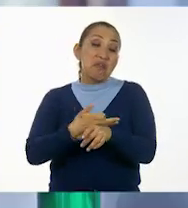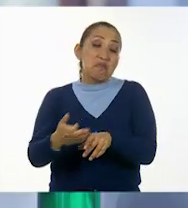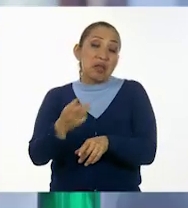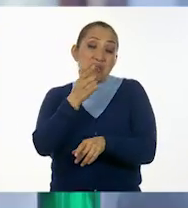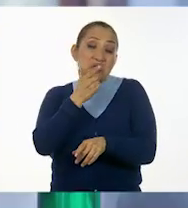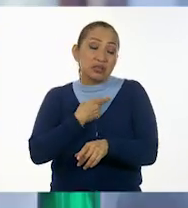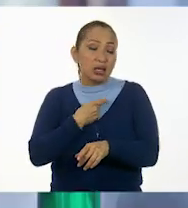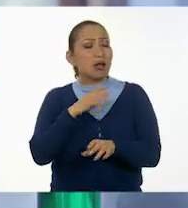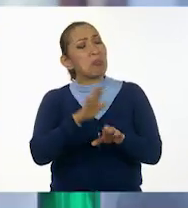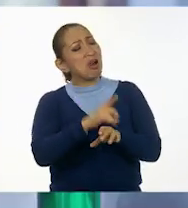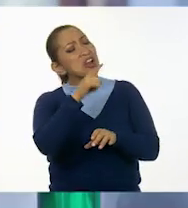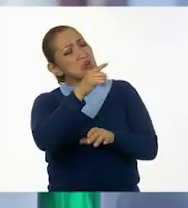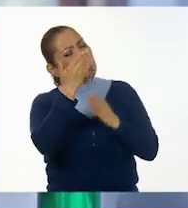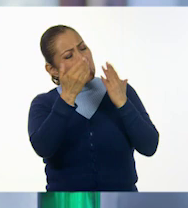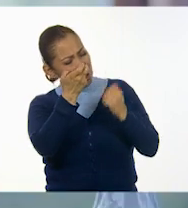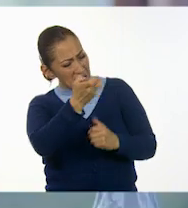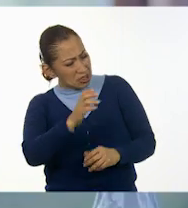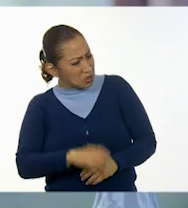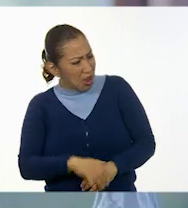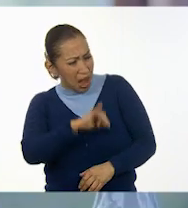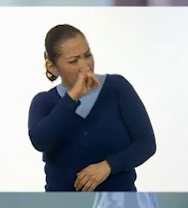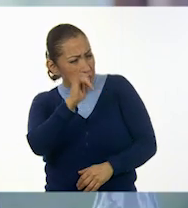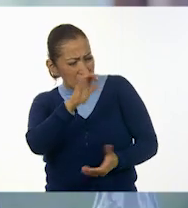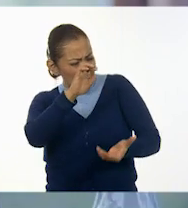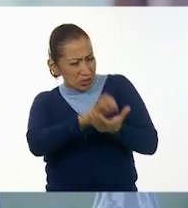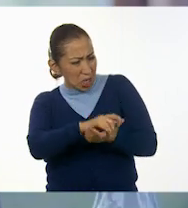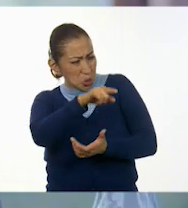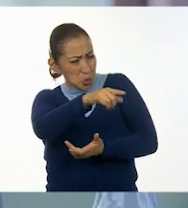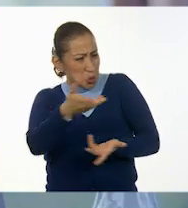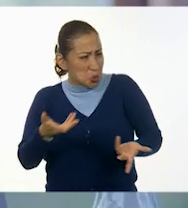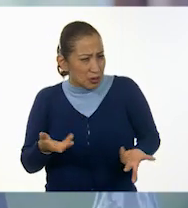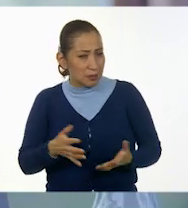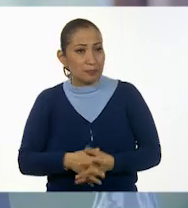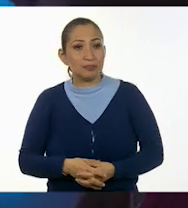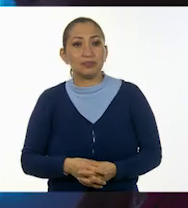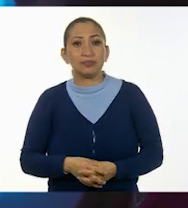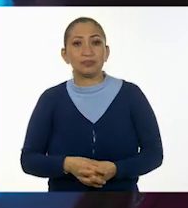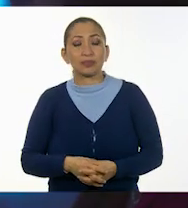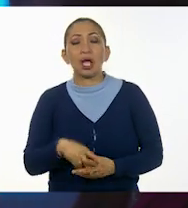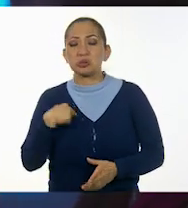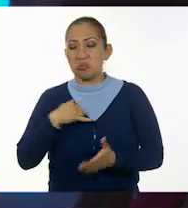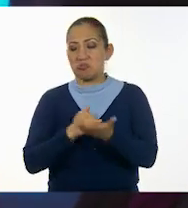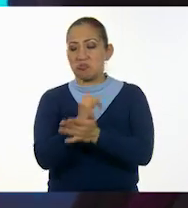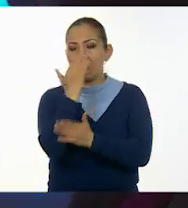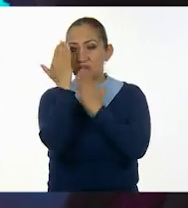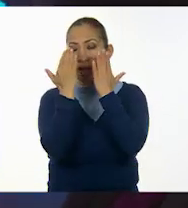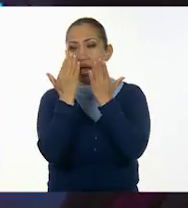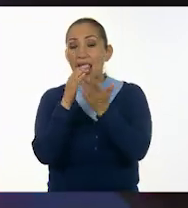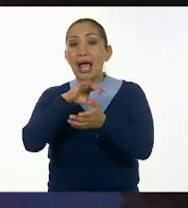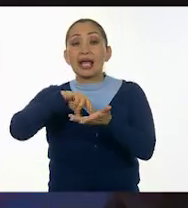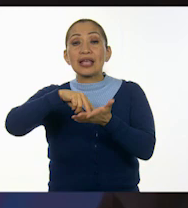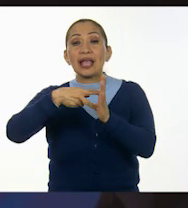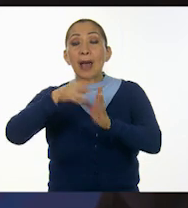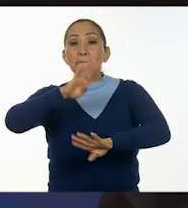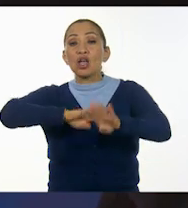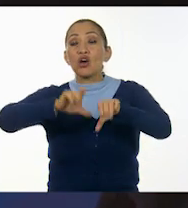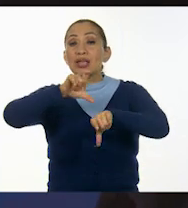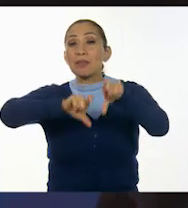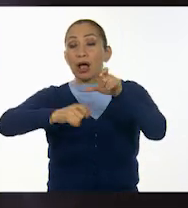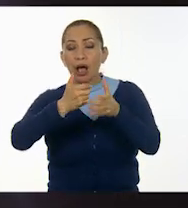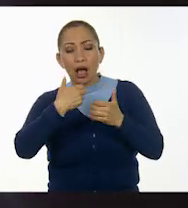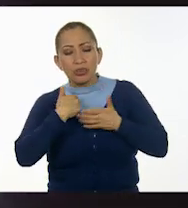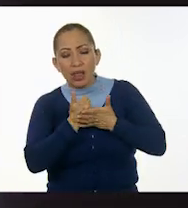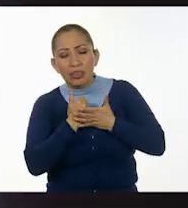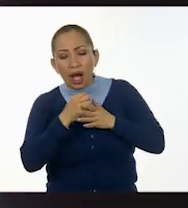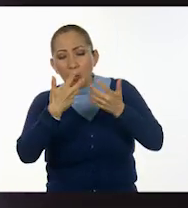dijera: ¿por qué estudias eso? Nadie se va a querer casar contigo. Decidí estudiar ingeniería bioquímica porque me ayudó a